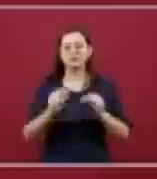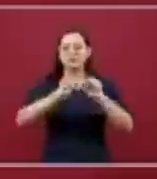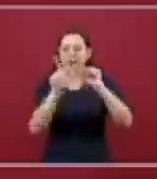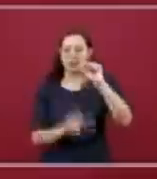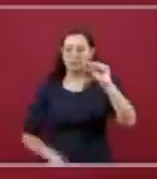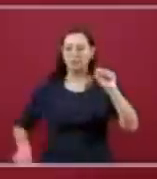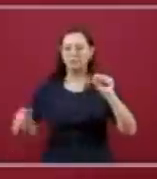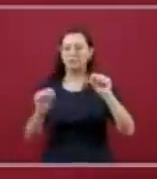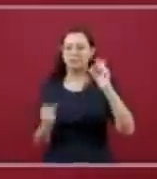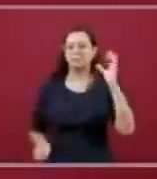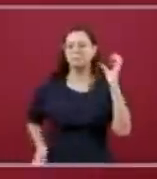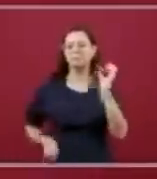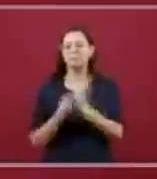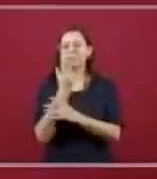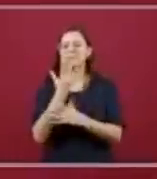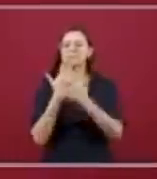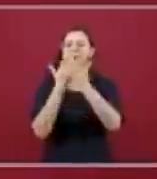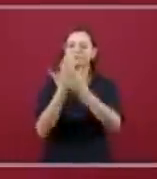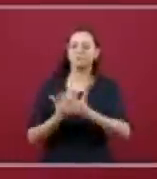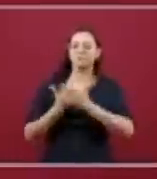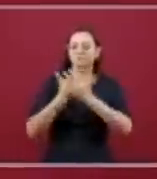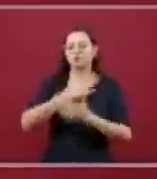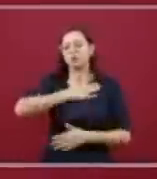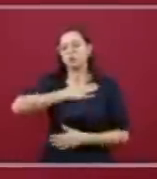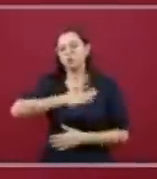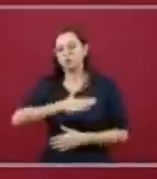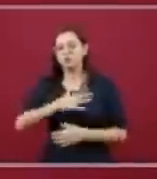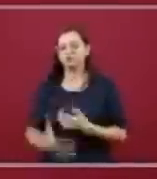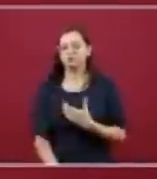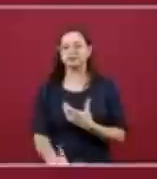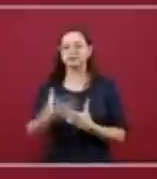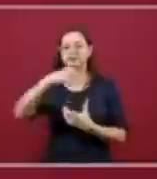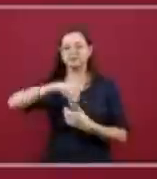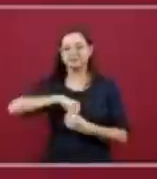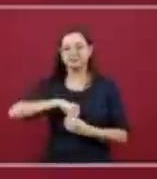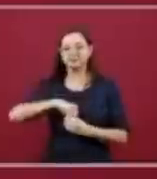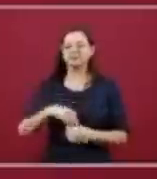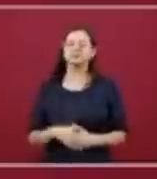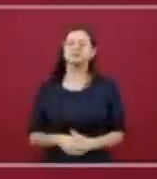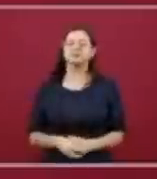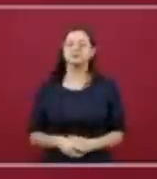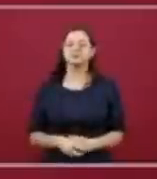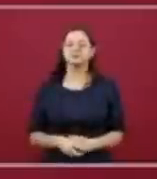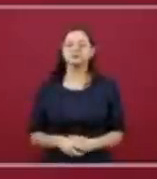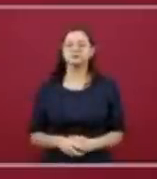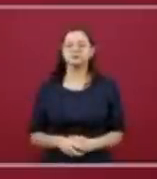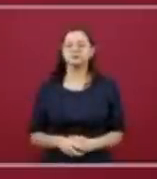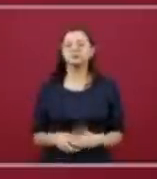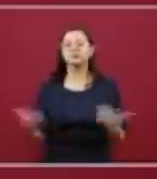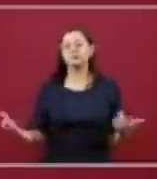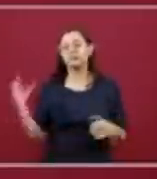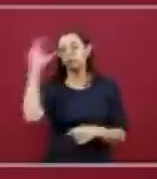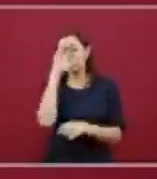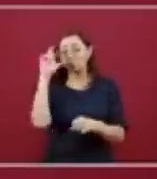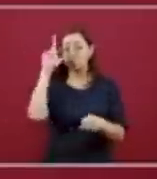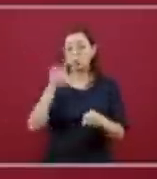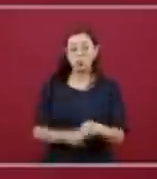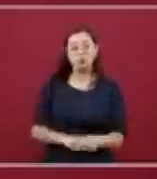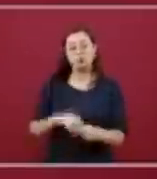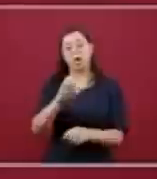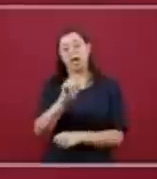con esperanza, justicia social e inclusión. Dentro del ámbito de cultura y ética